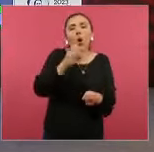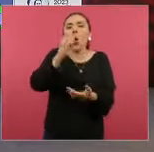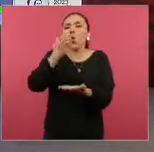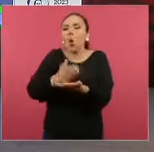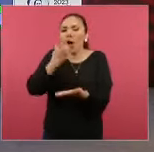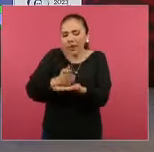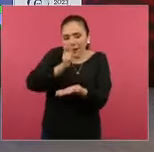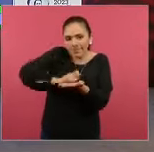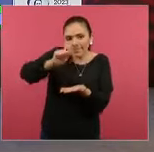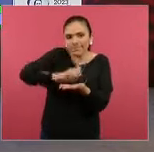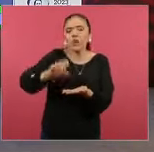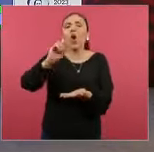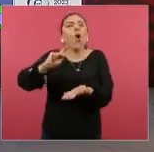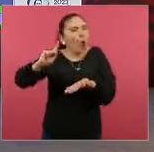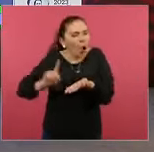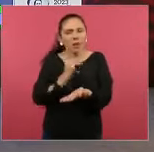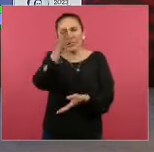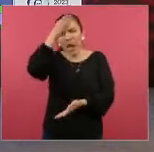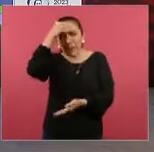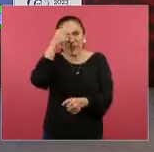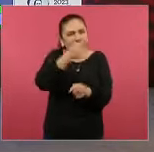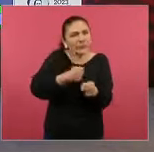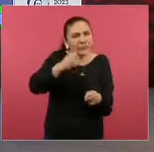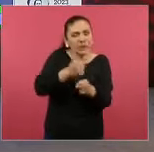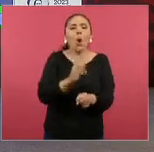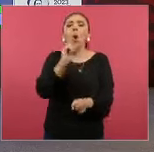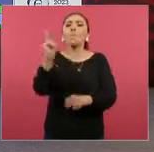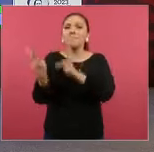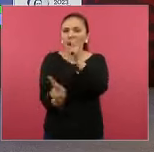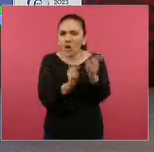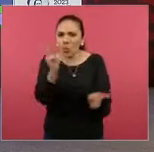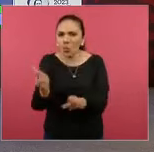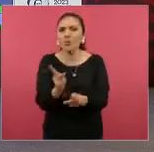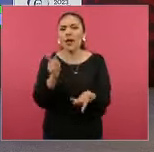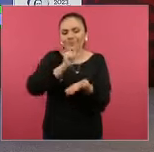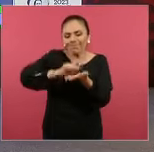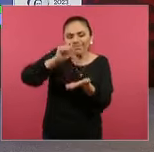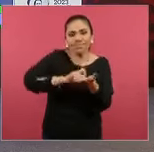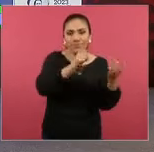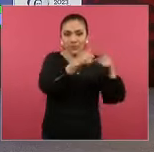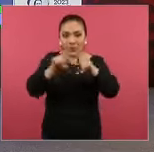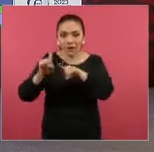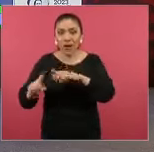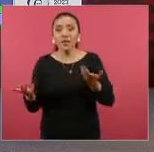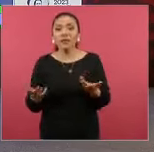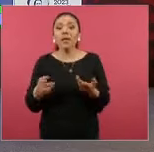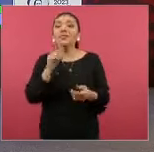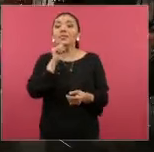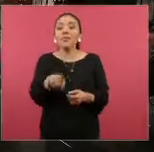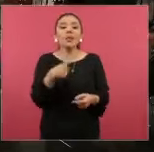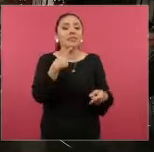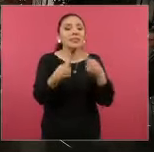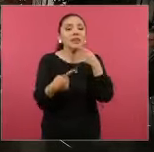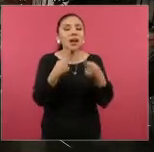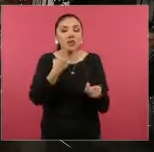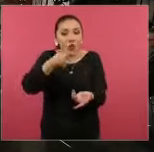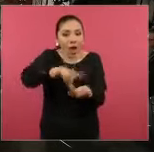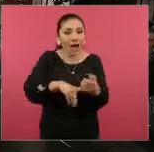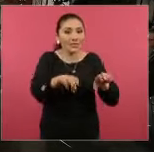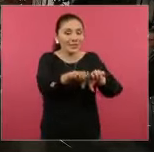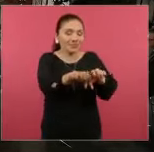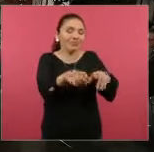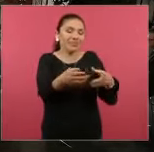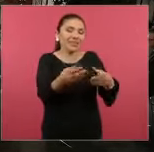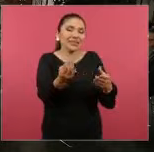del aula, el repaso y ejercicios en clase, las preguntas y cuestionarios y el diálogo en clase.